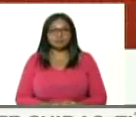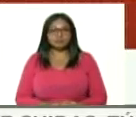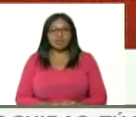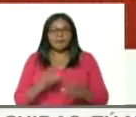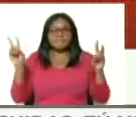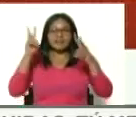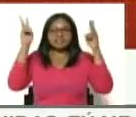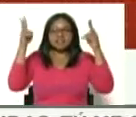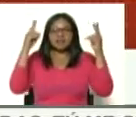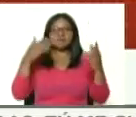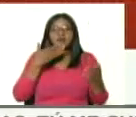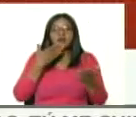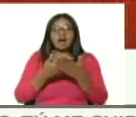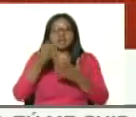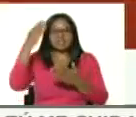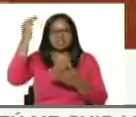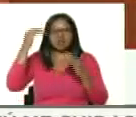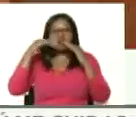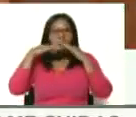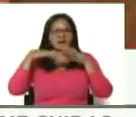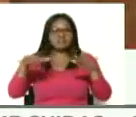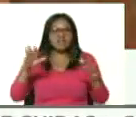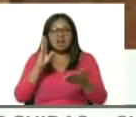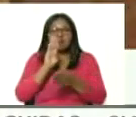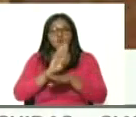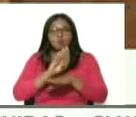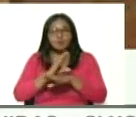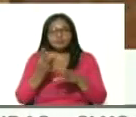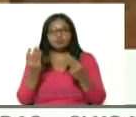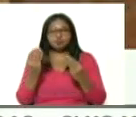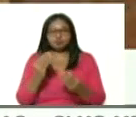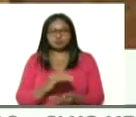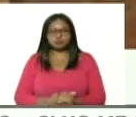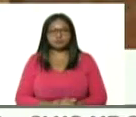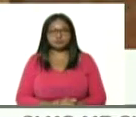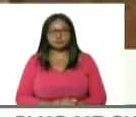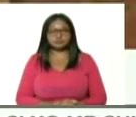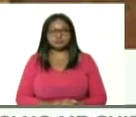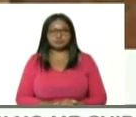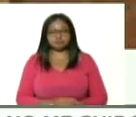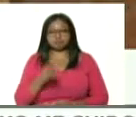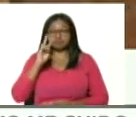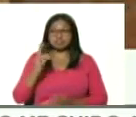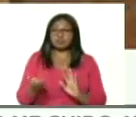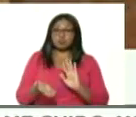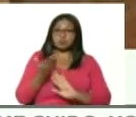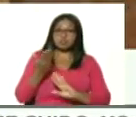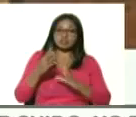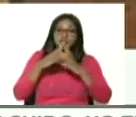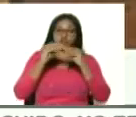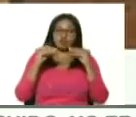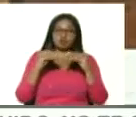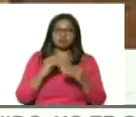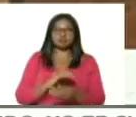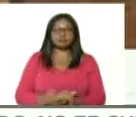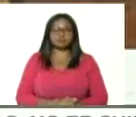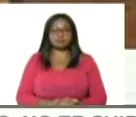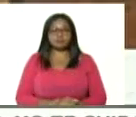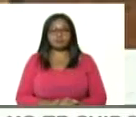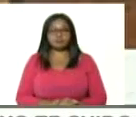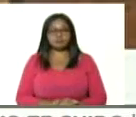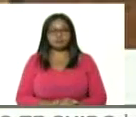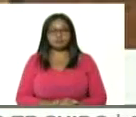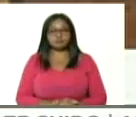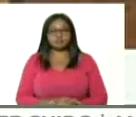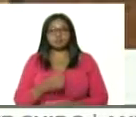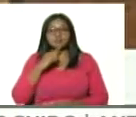Venceremos, gracias, que Dios los bendiga y los proteja. Bueno, fíjense ustedes qué importante todo esto. Me dice